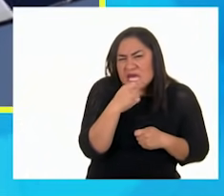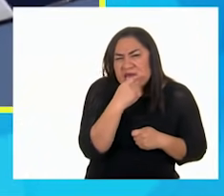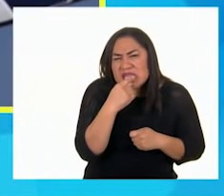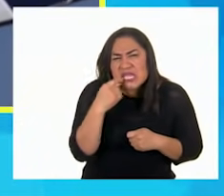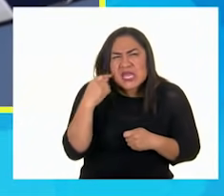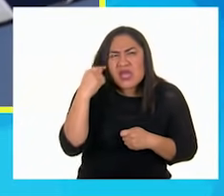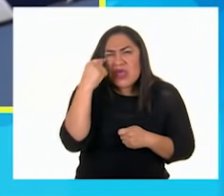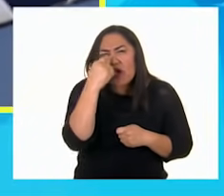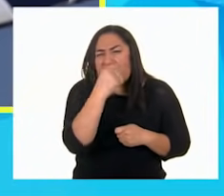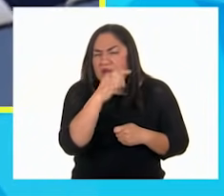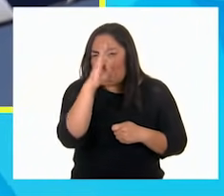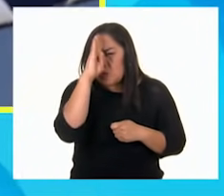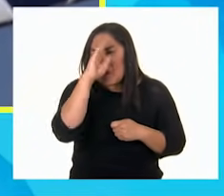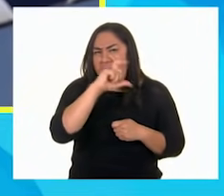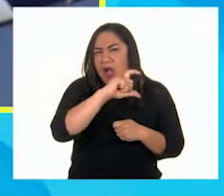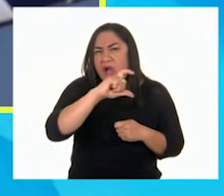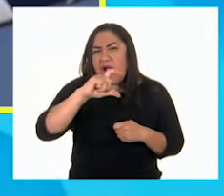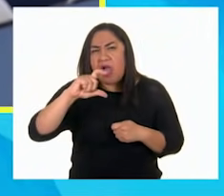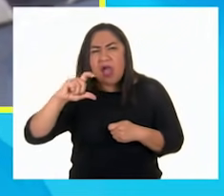mejor.